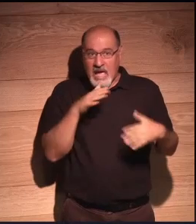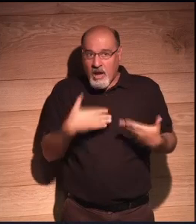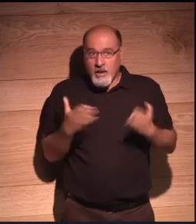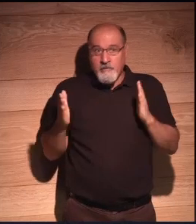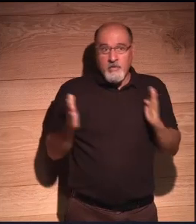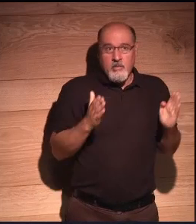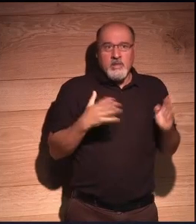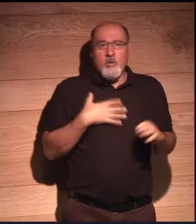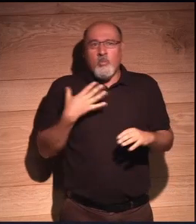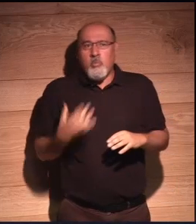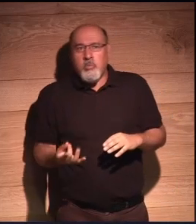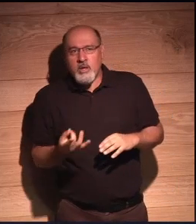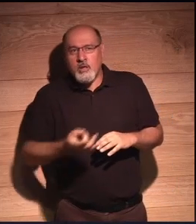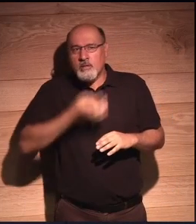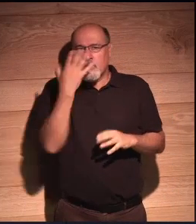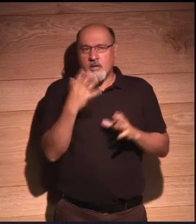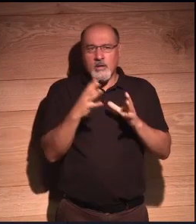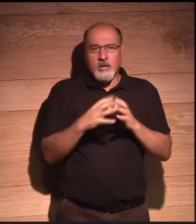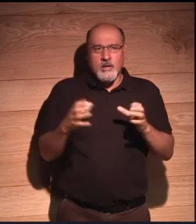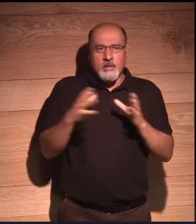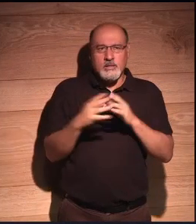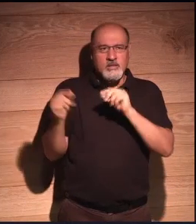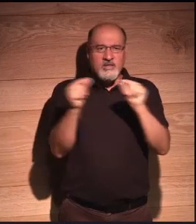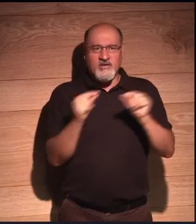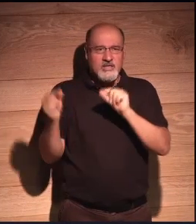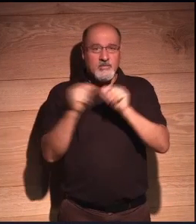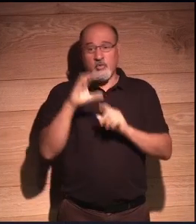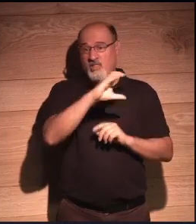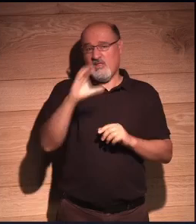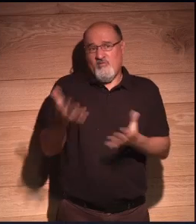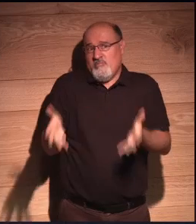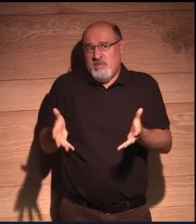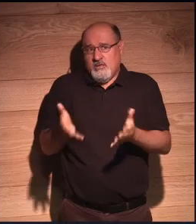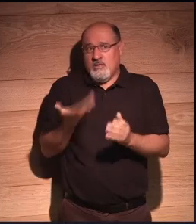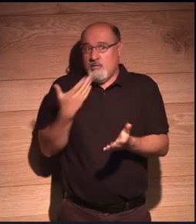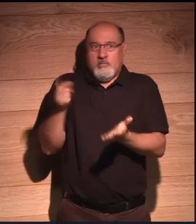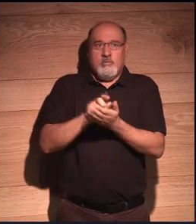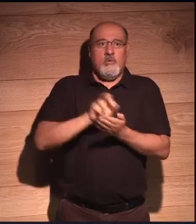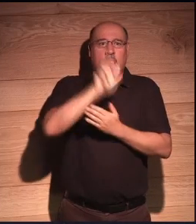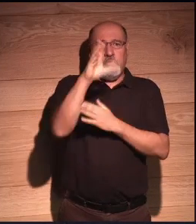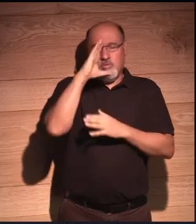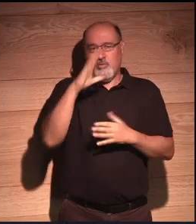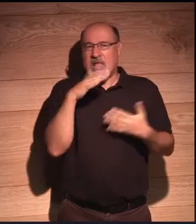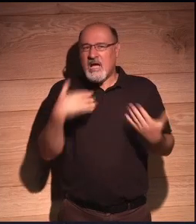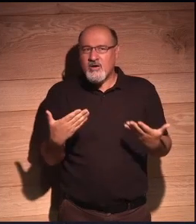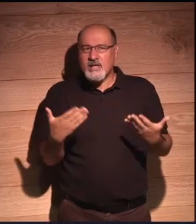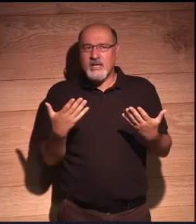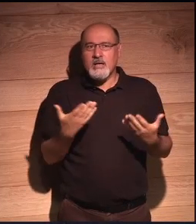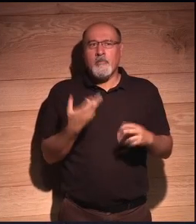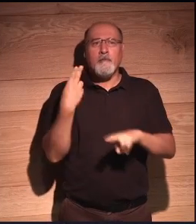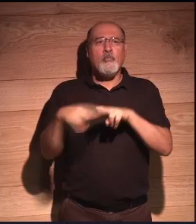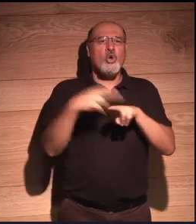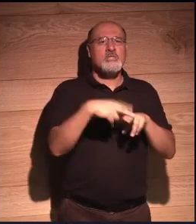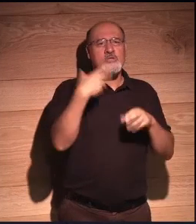sea, si realmente hay, yo supongo que a los científicos en cualquier caso os viene genial, pero hasta qué punto también hay una voluntad